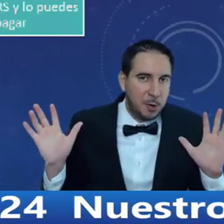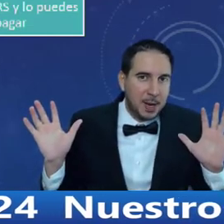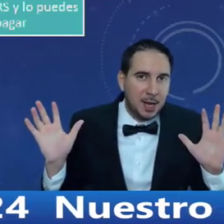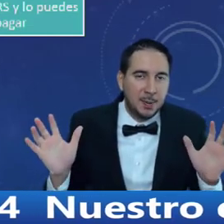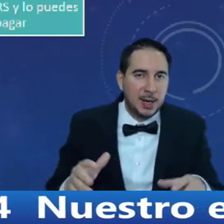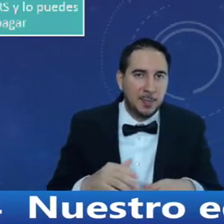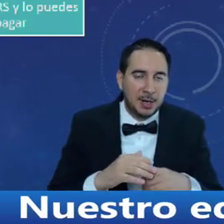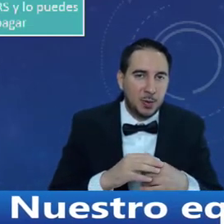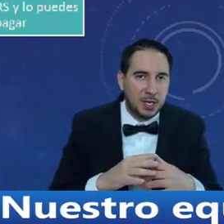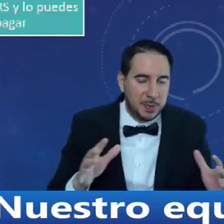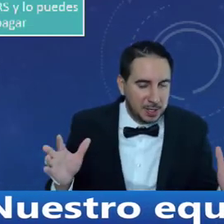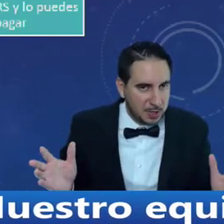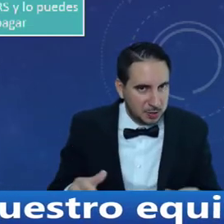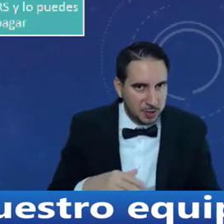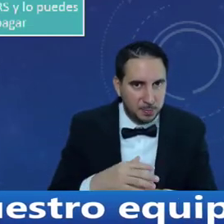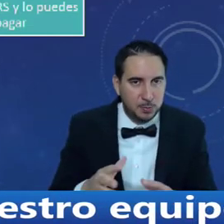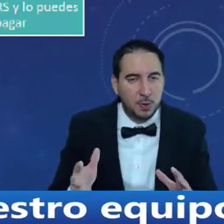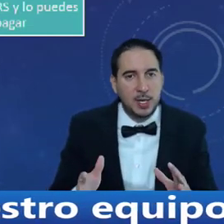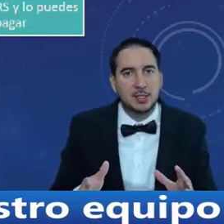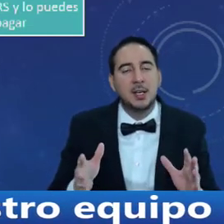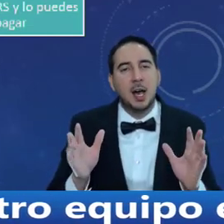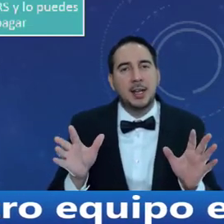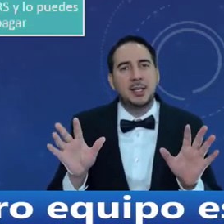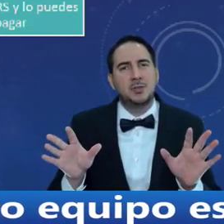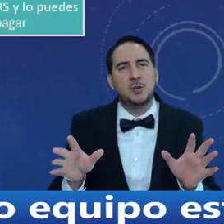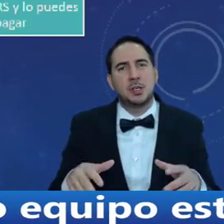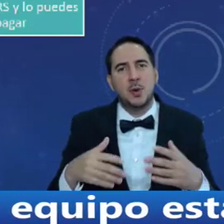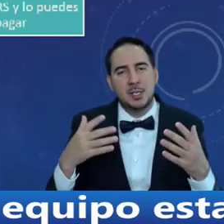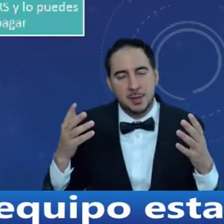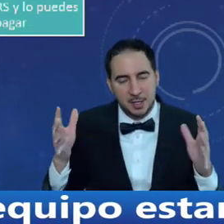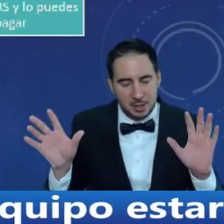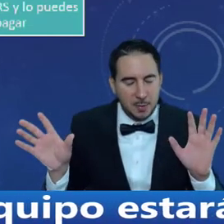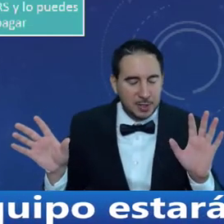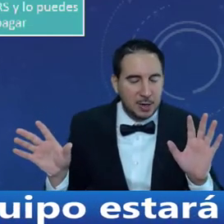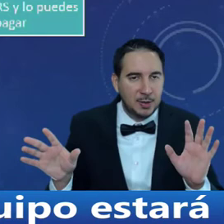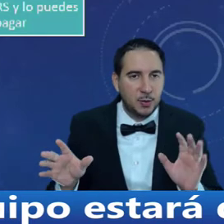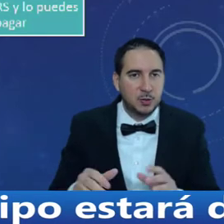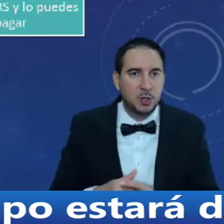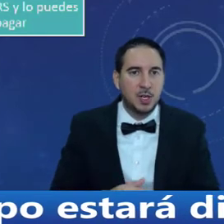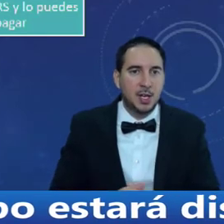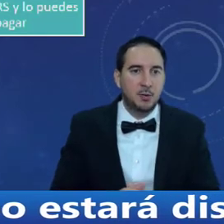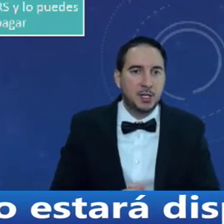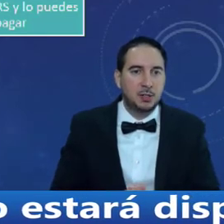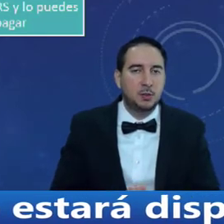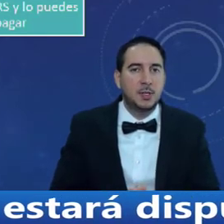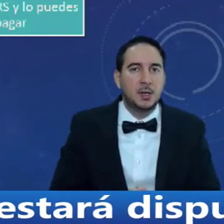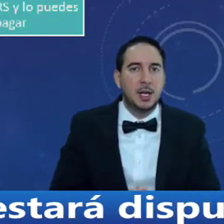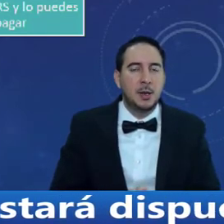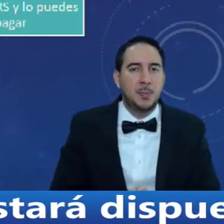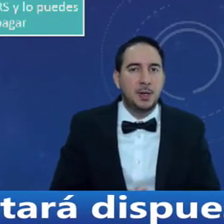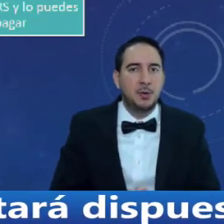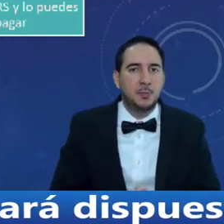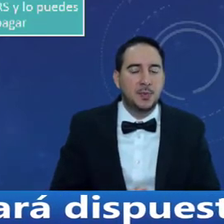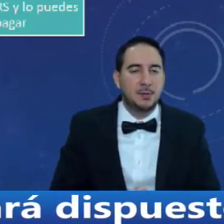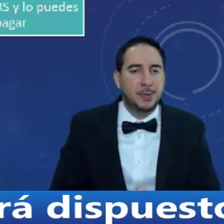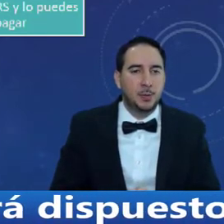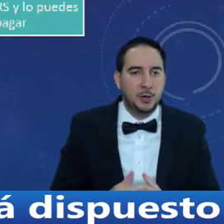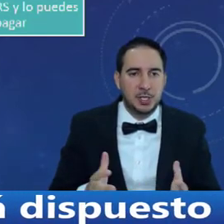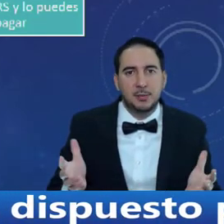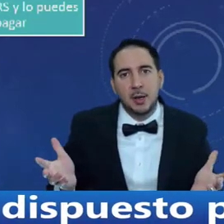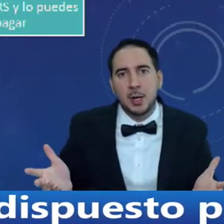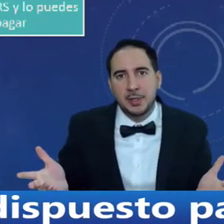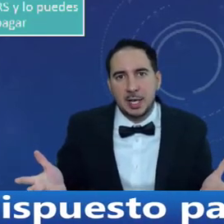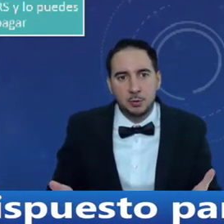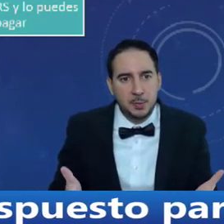Me voy para cualquier país de vacaciones y ¡pum! Lo hace. Ahora, tiene sus consecuencias y vamos a estar hablando de eso en un ratito. Pero